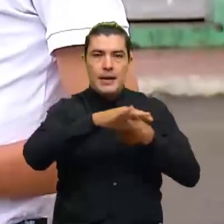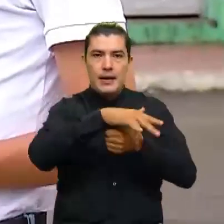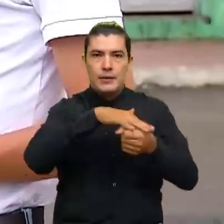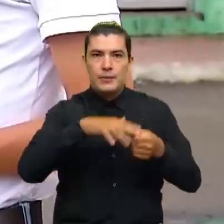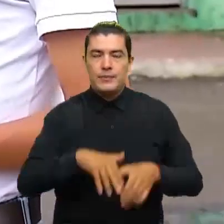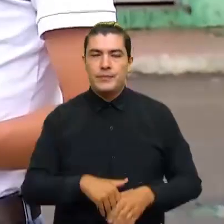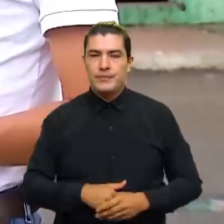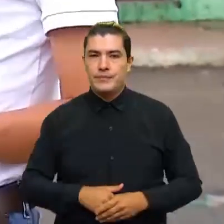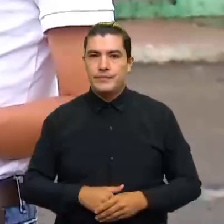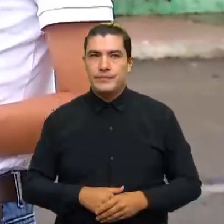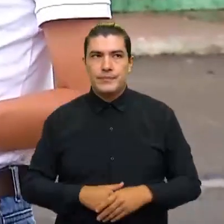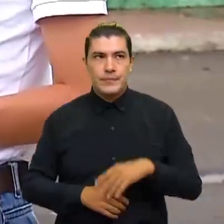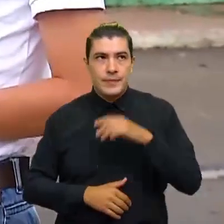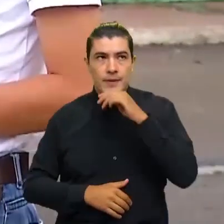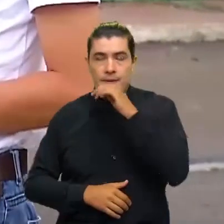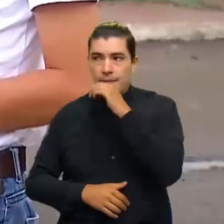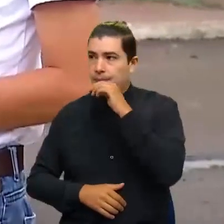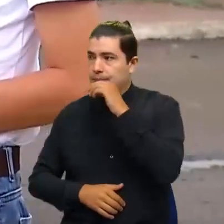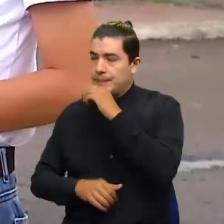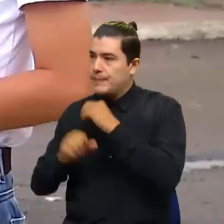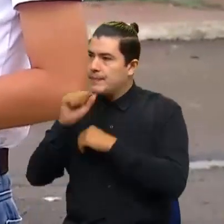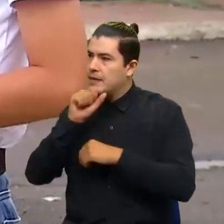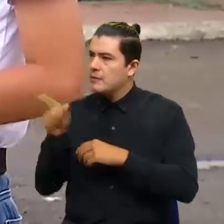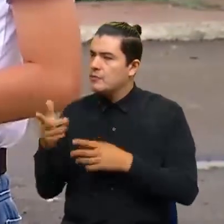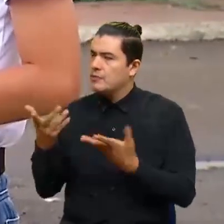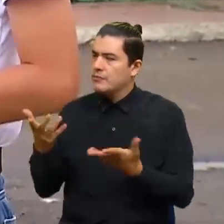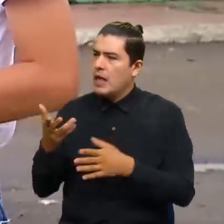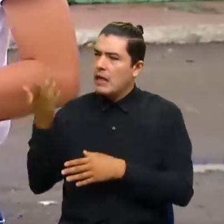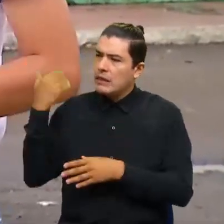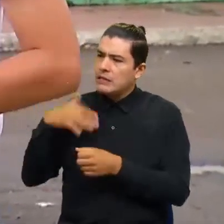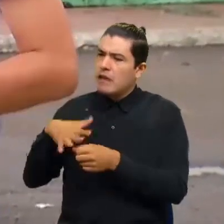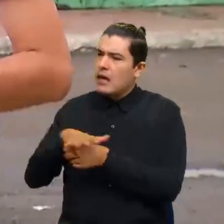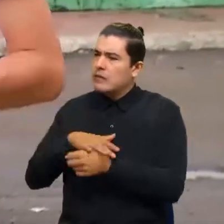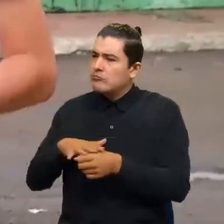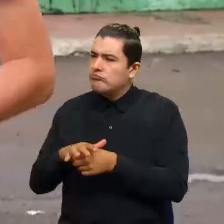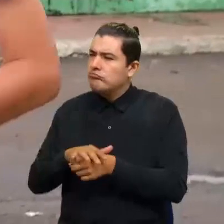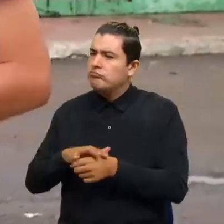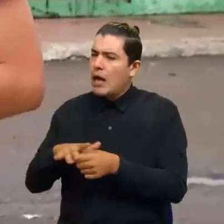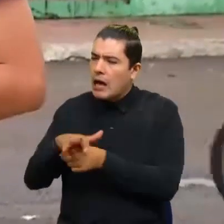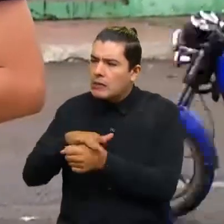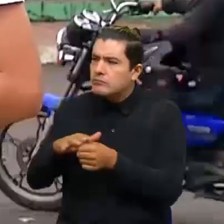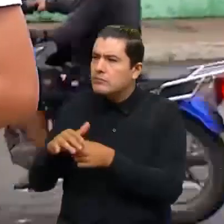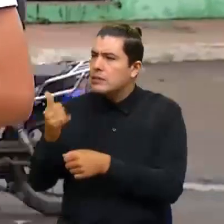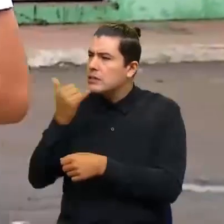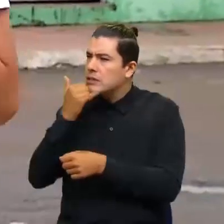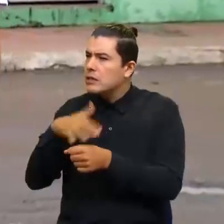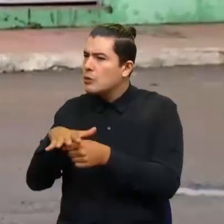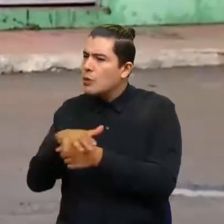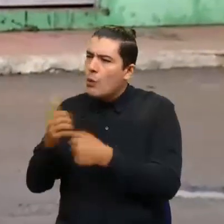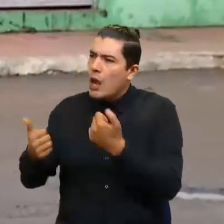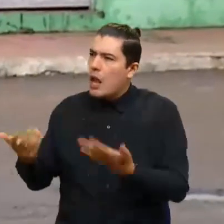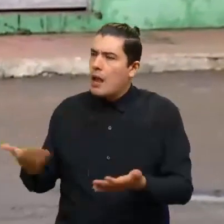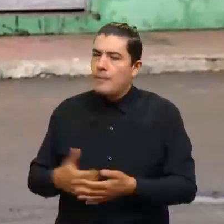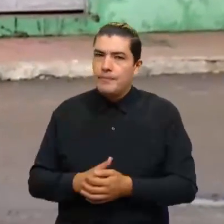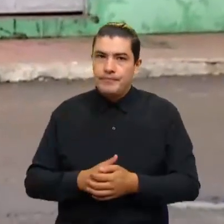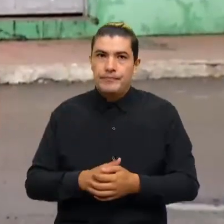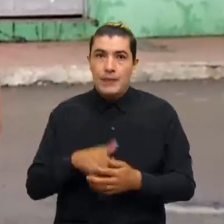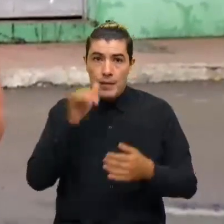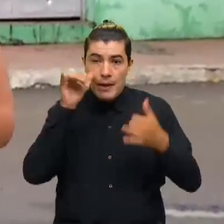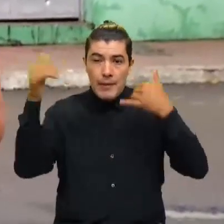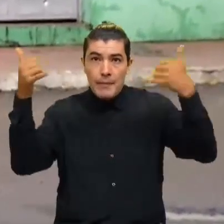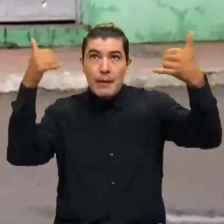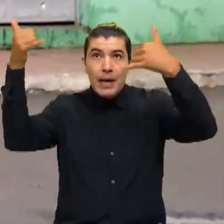venido presentando, pues, con este robo de las cámaras de seguridad? No, nos han desarticulado más de 5 cámaras